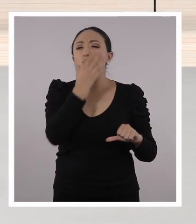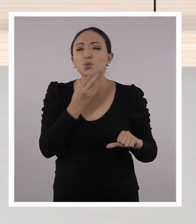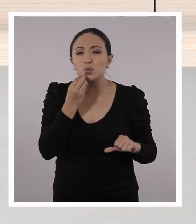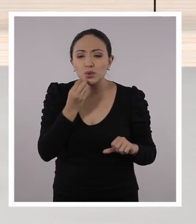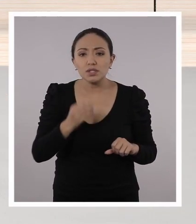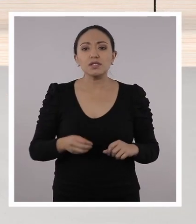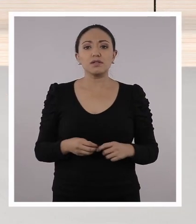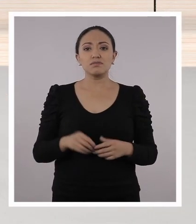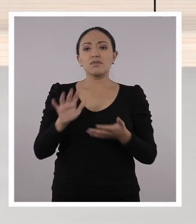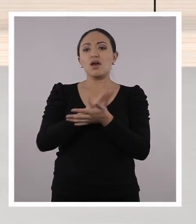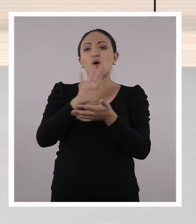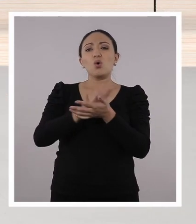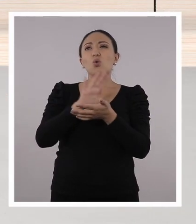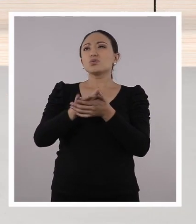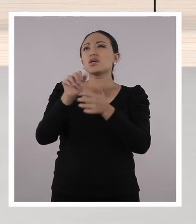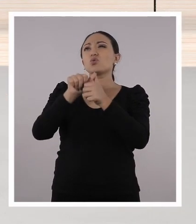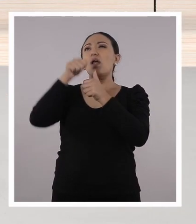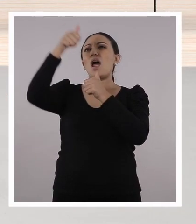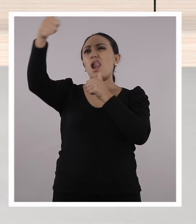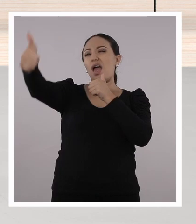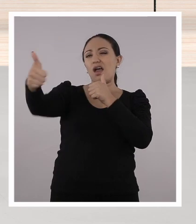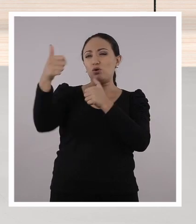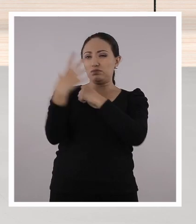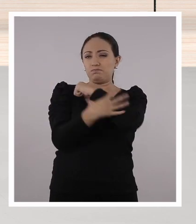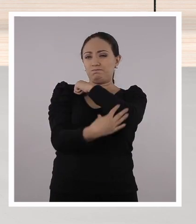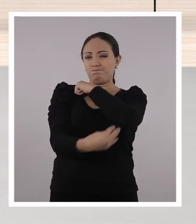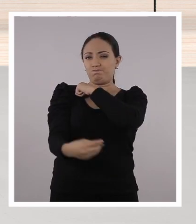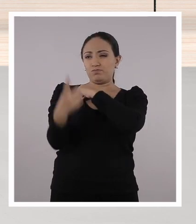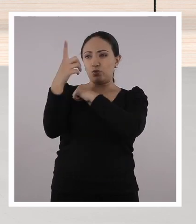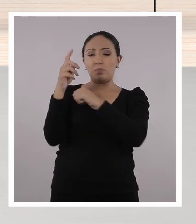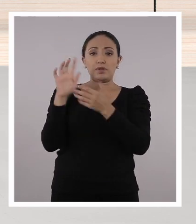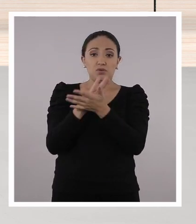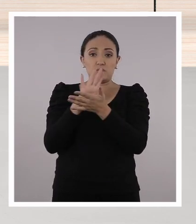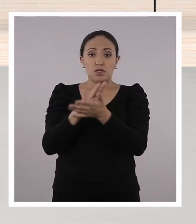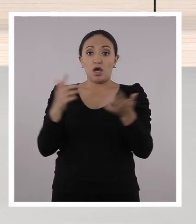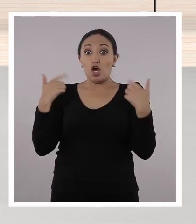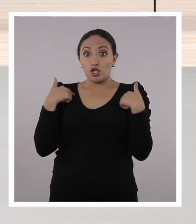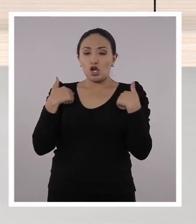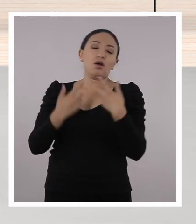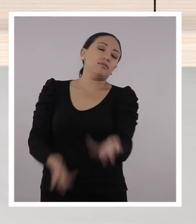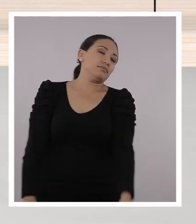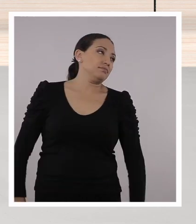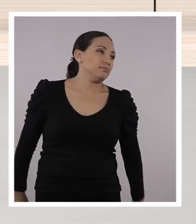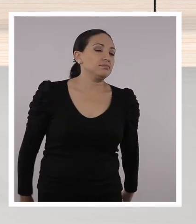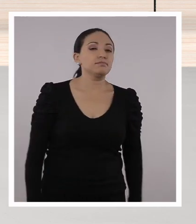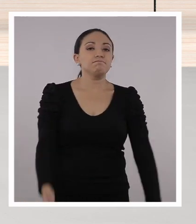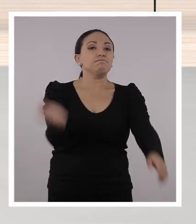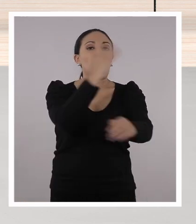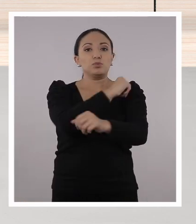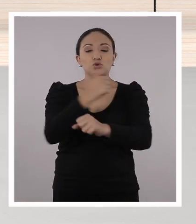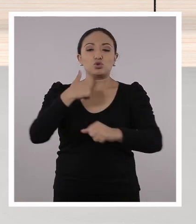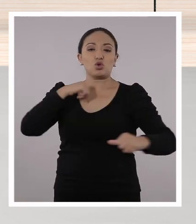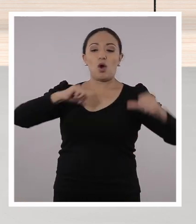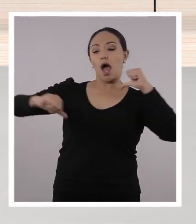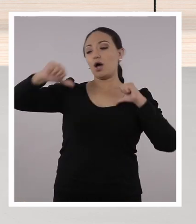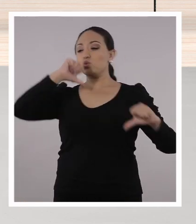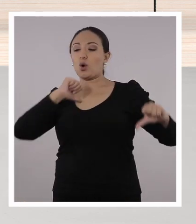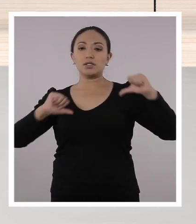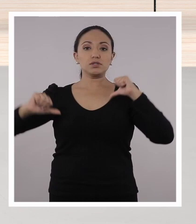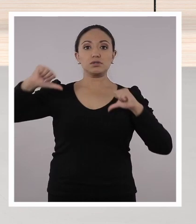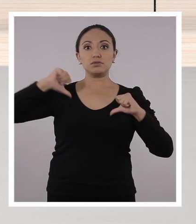lindos. Era para una escuelita que no tenía muchos recursos. Entonces yo gustosísima fui y les